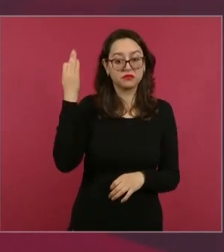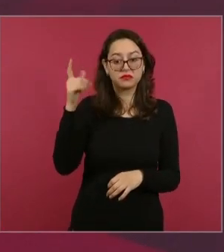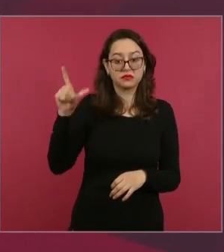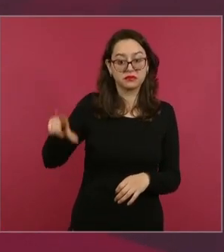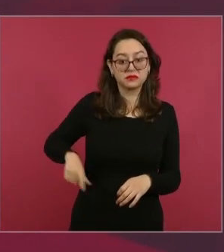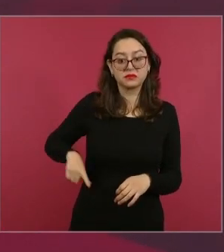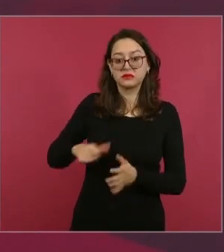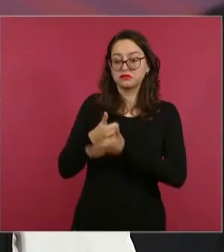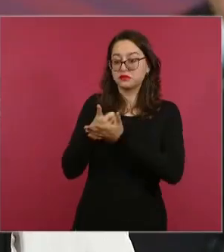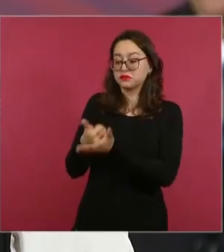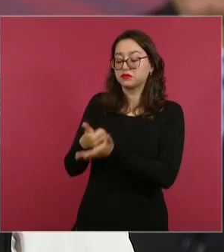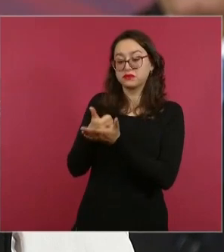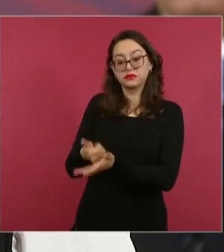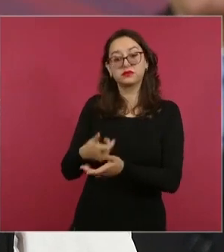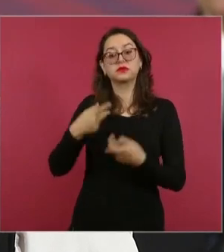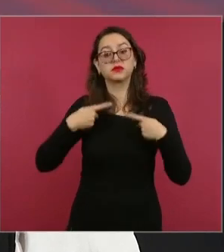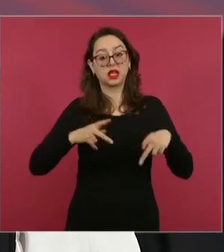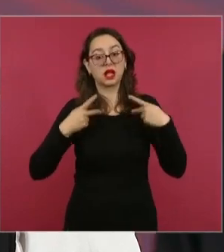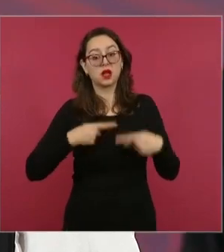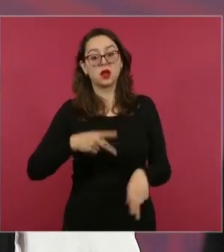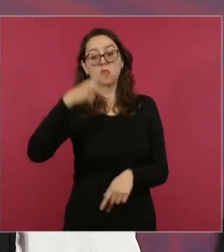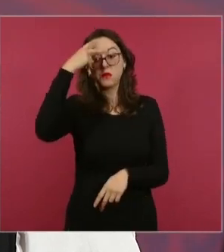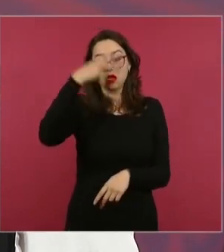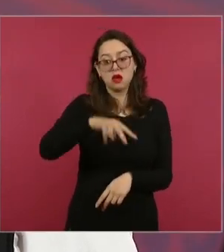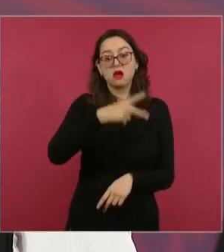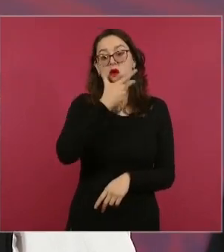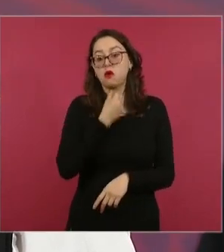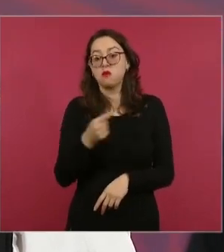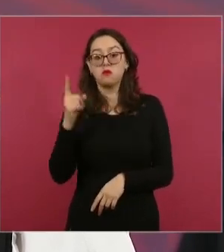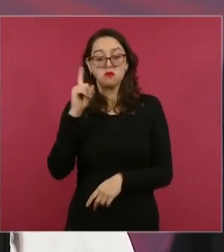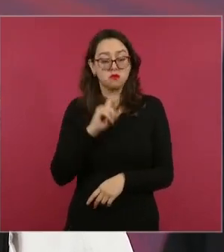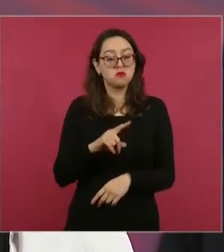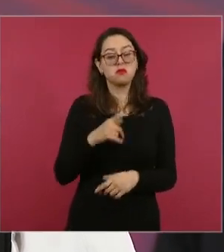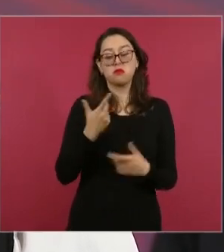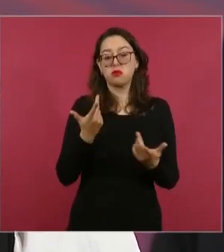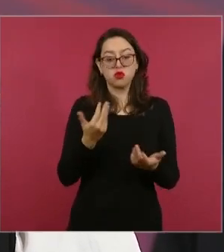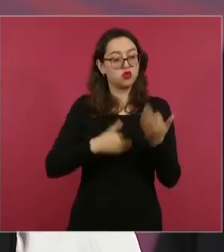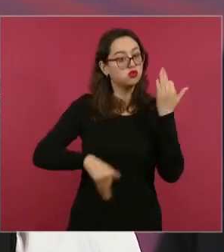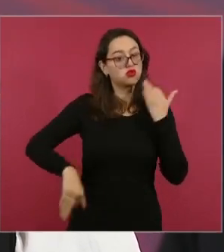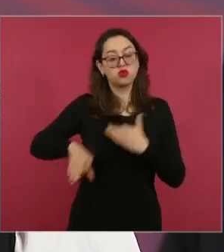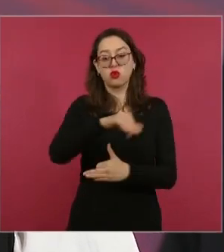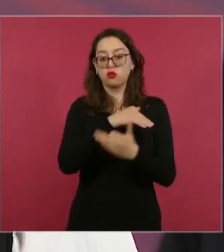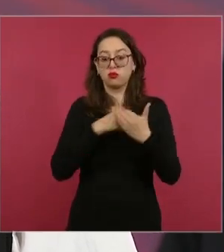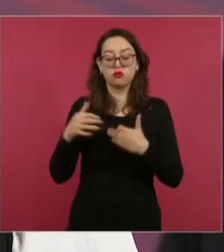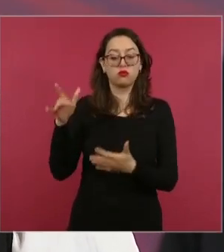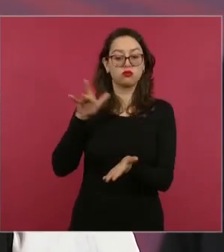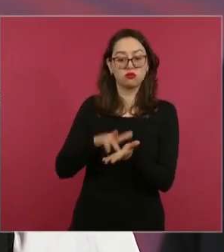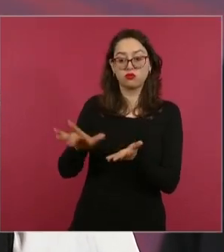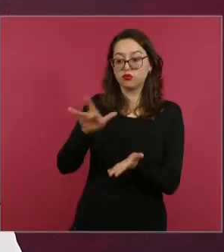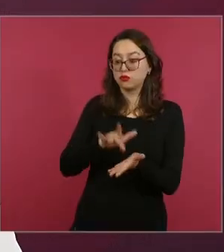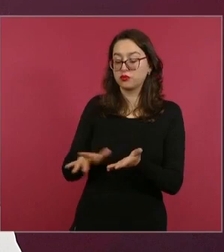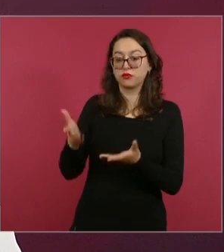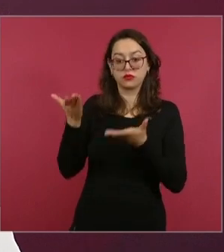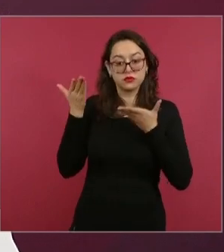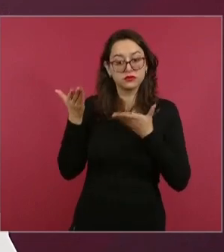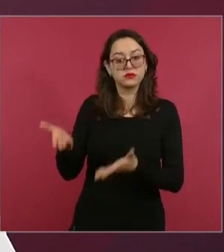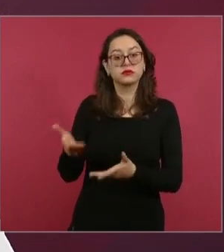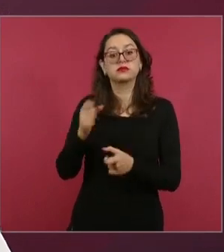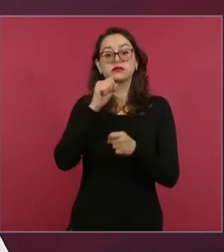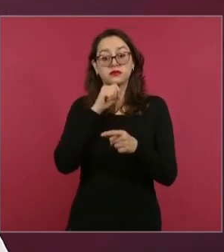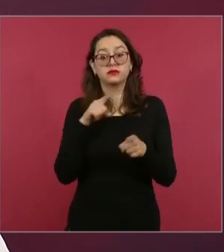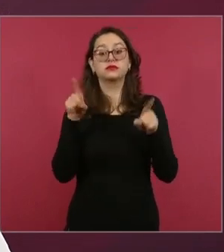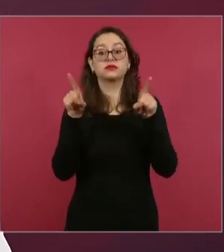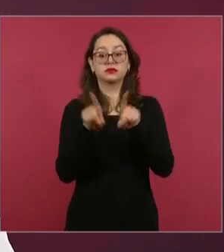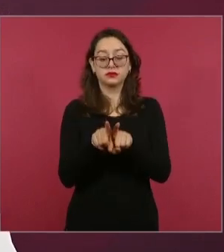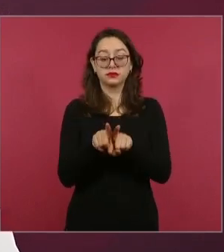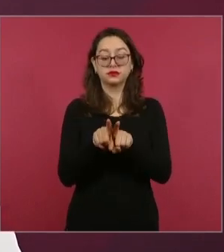de todas y de todos los mexicanos que nos han expresado manifestado eh su apoyo y también incluso